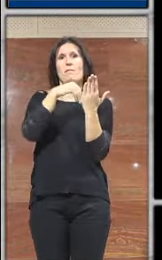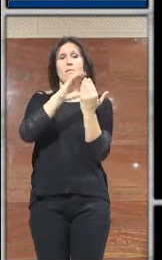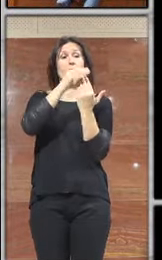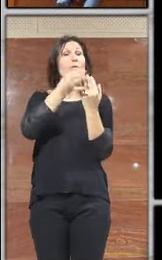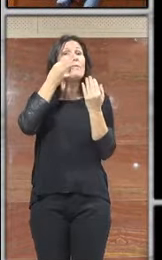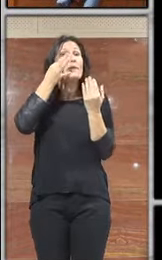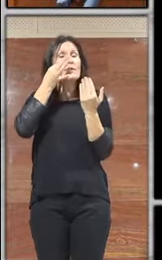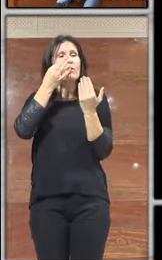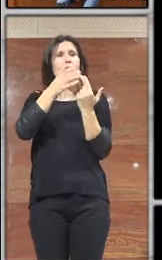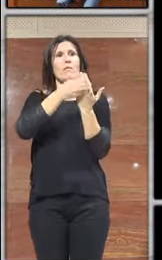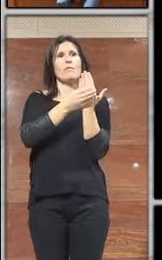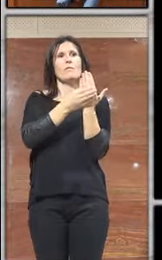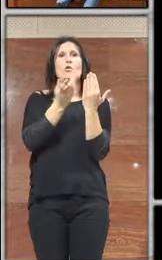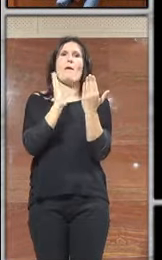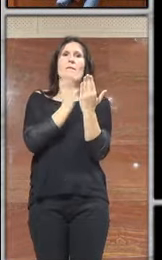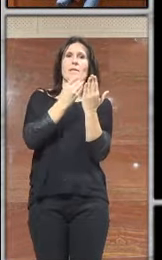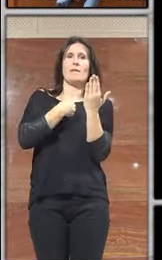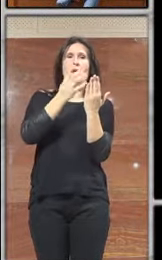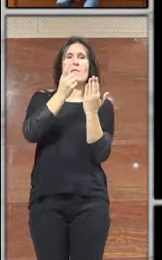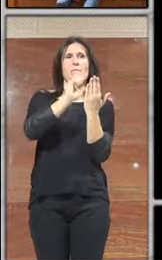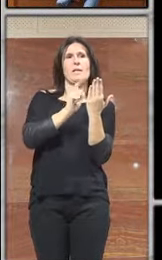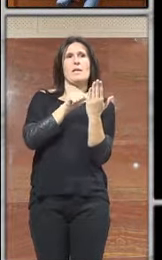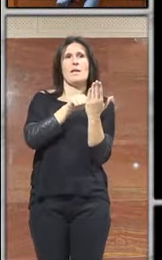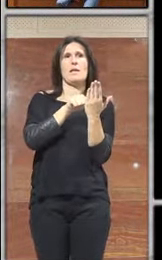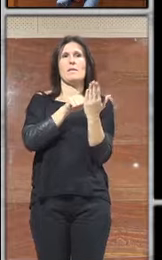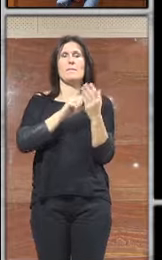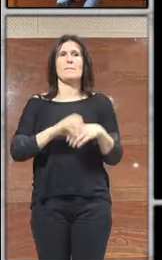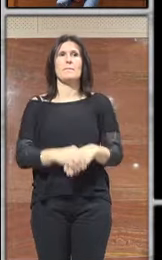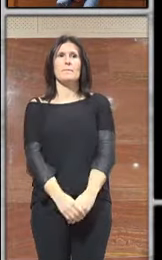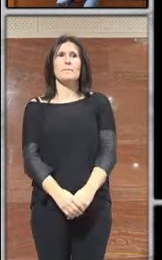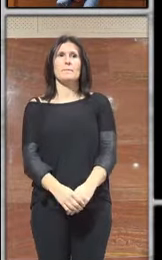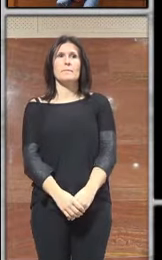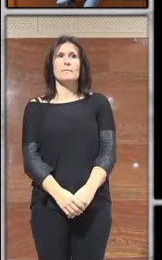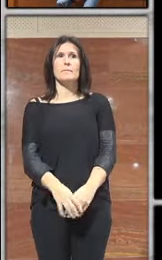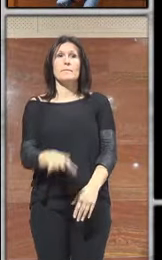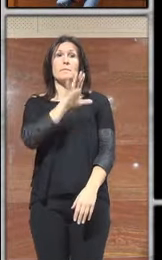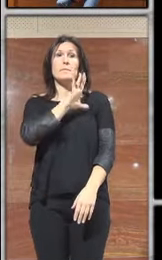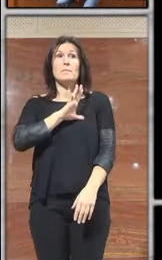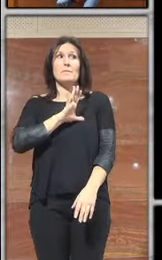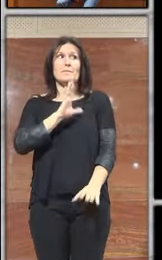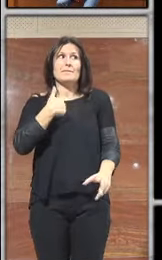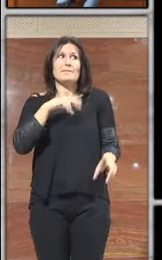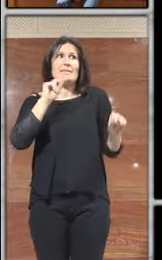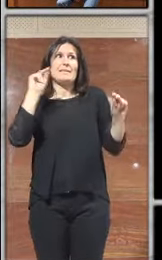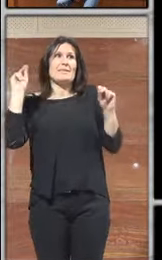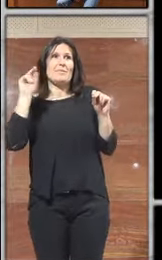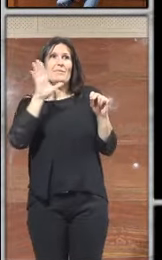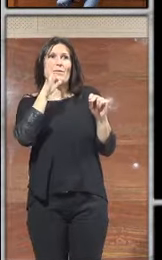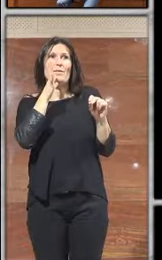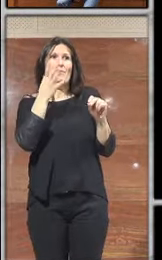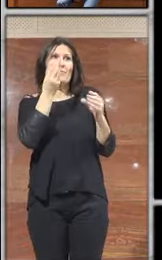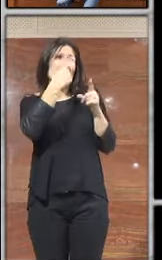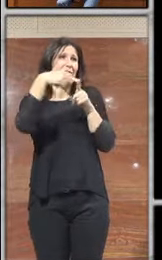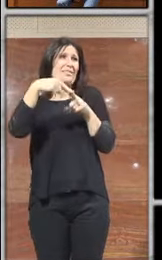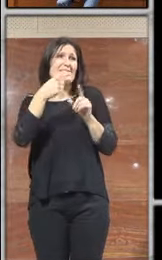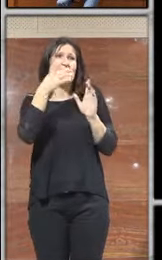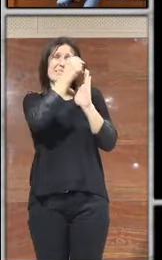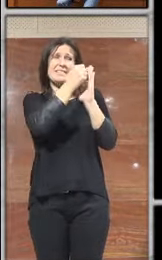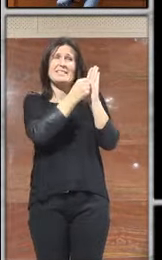pues siga sirviendo a la persona. Y por ahora ya está porque es que tenéis un montón de cosas